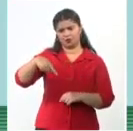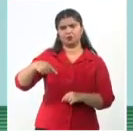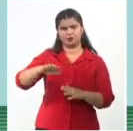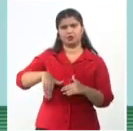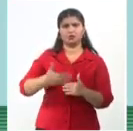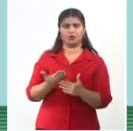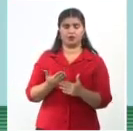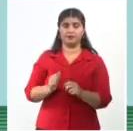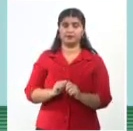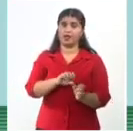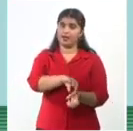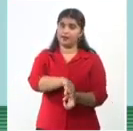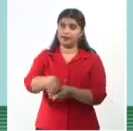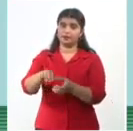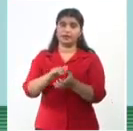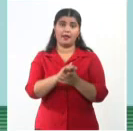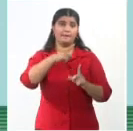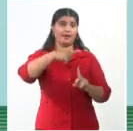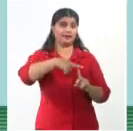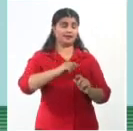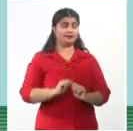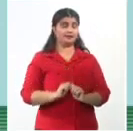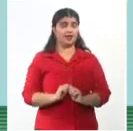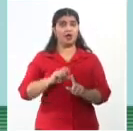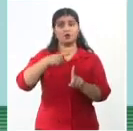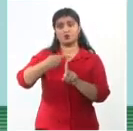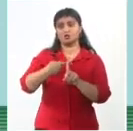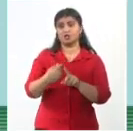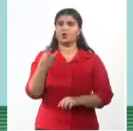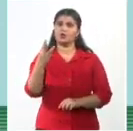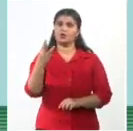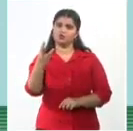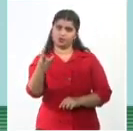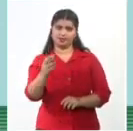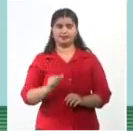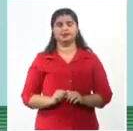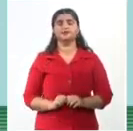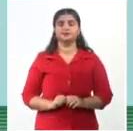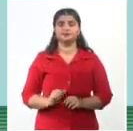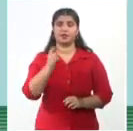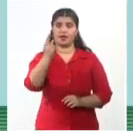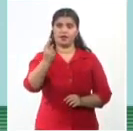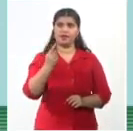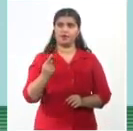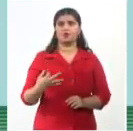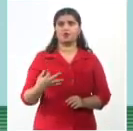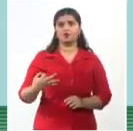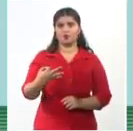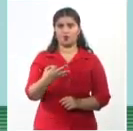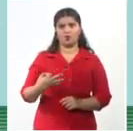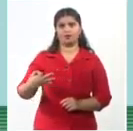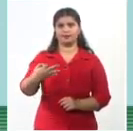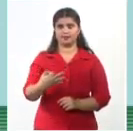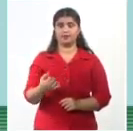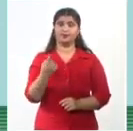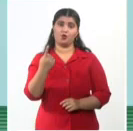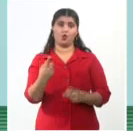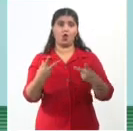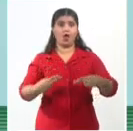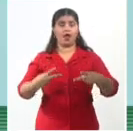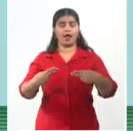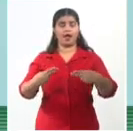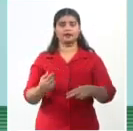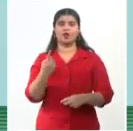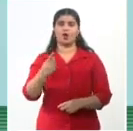3 casos ayer, en 3 municipios, de 13 que tiene esta provincia, 1 en Cárdenas,